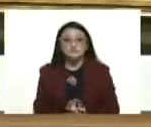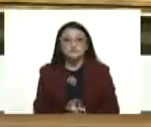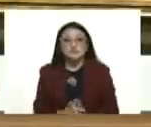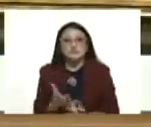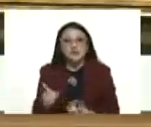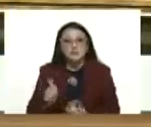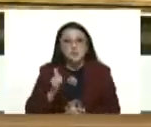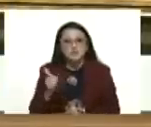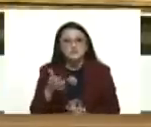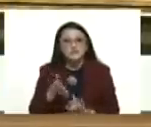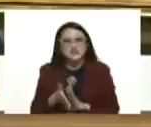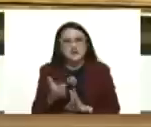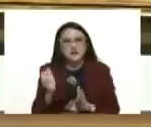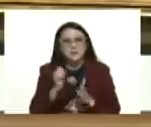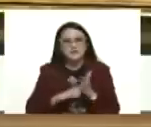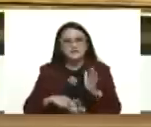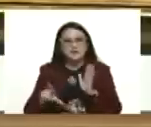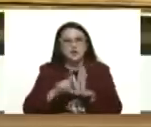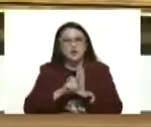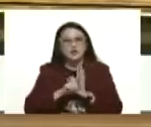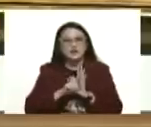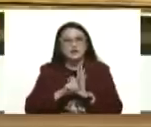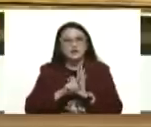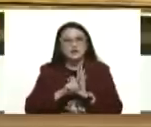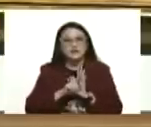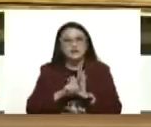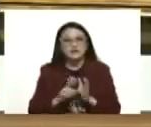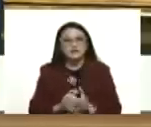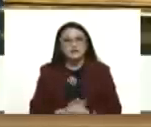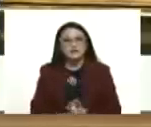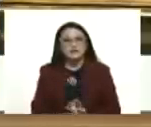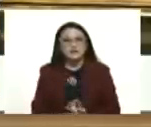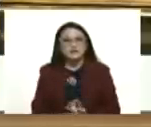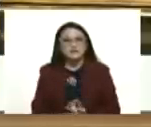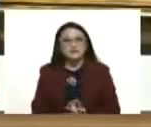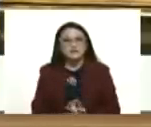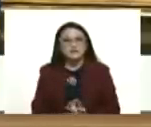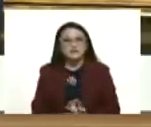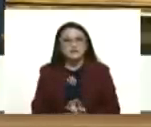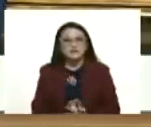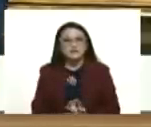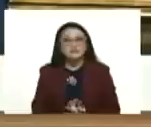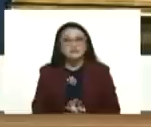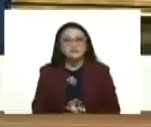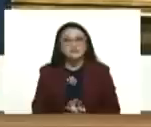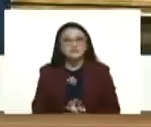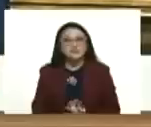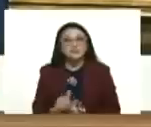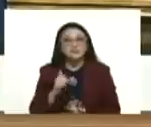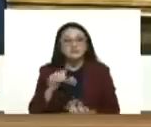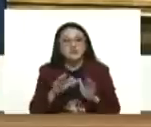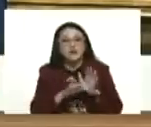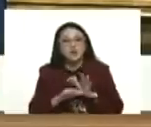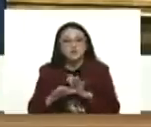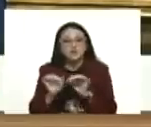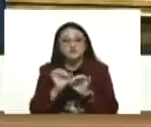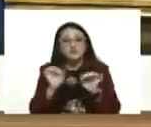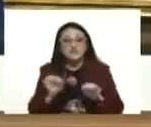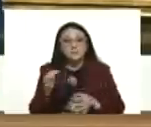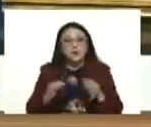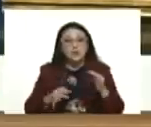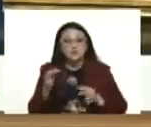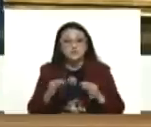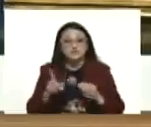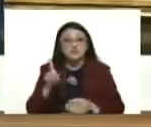Se aprovechan de los vacíos legales, se aprovechan de la corrupción en el sistema de justicia